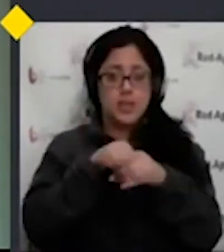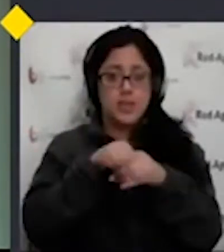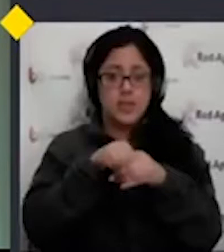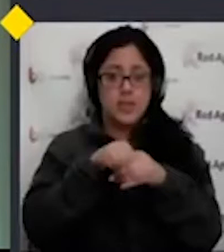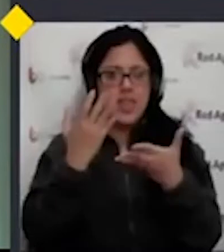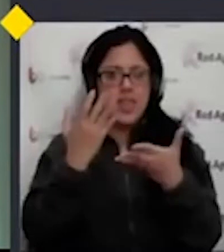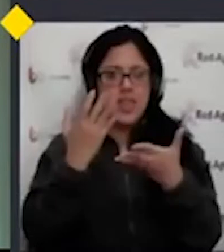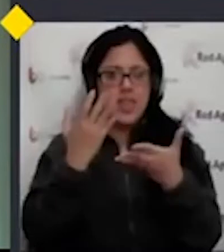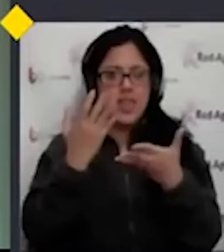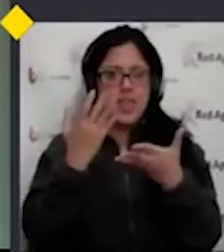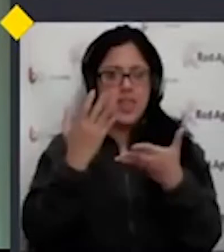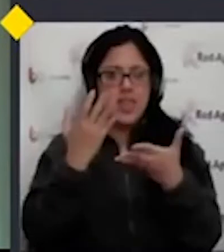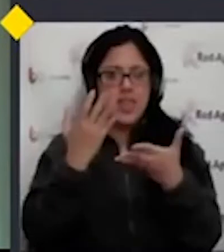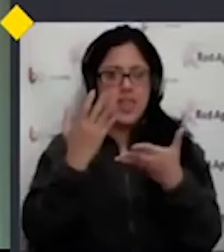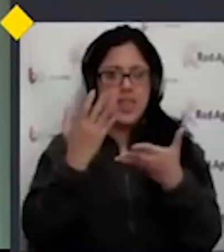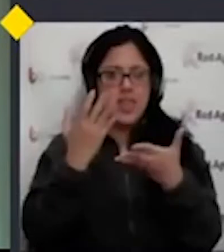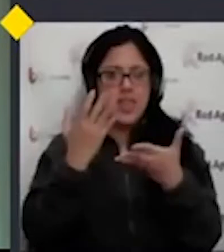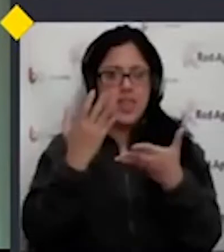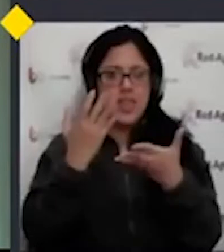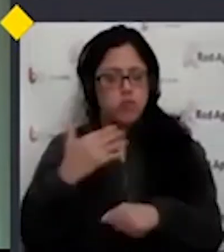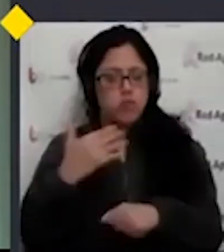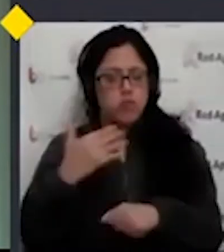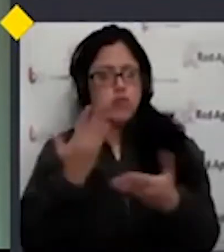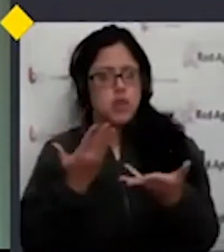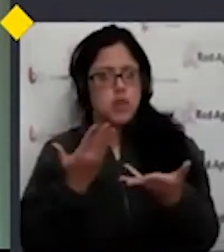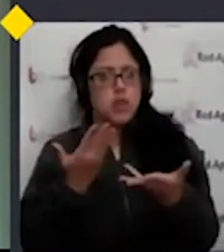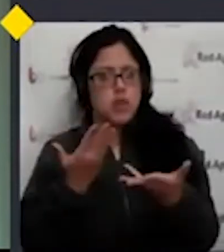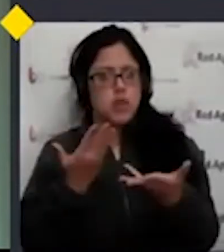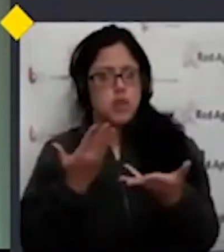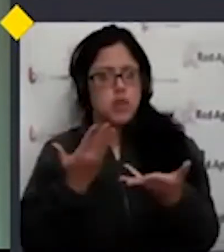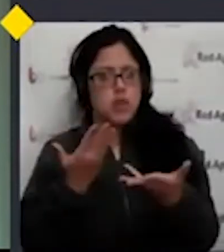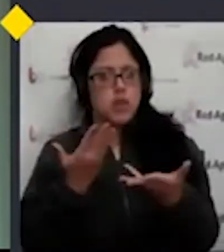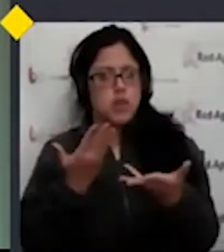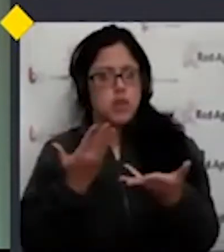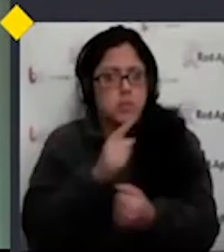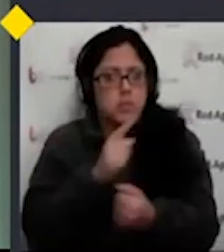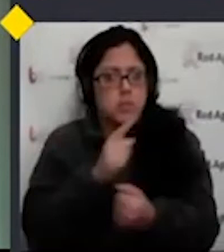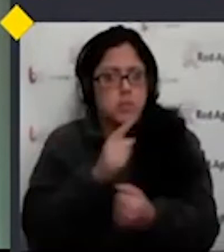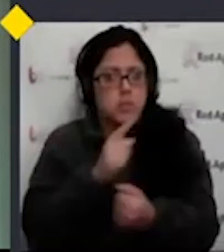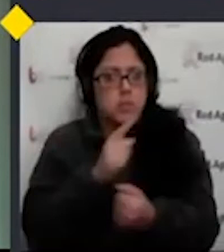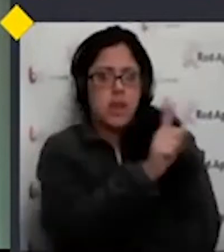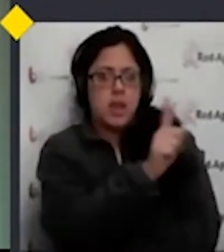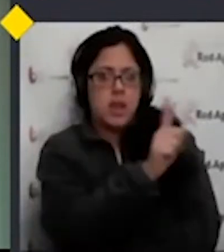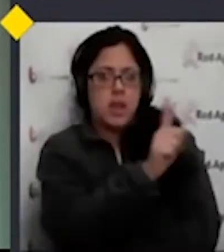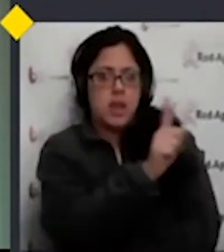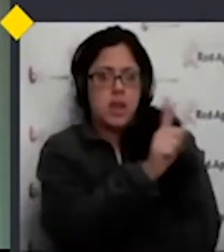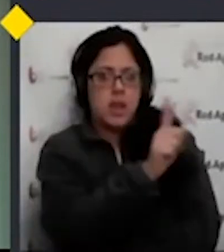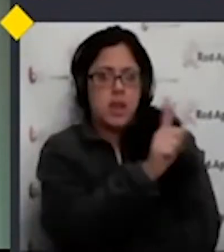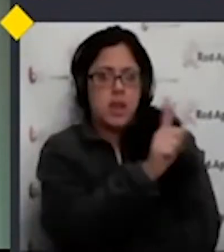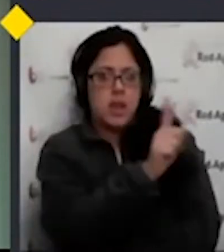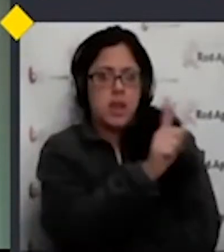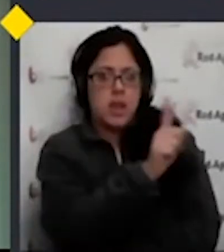de las diferencias y logran manifestar el máximo poder de los colaboradores. Así se evitan los puntos ciegos y realmente